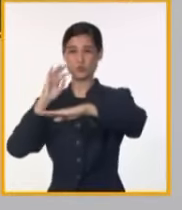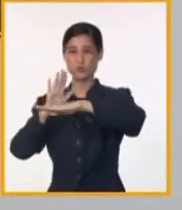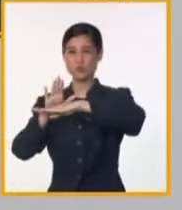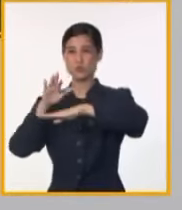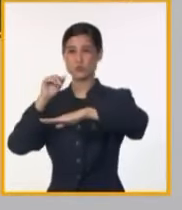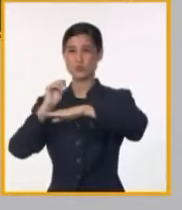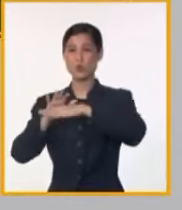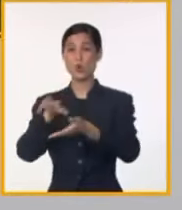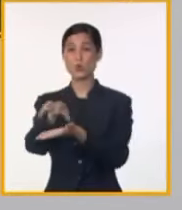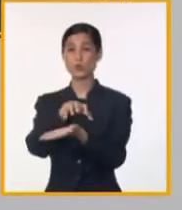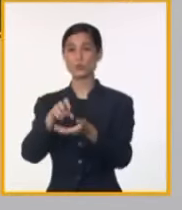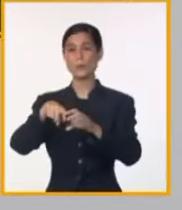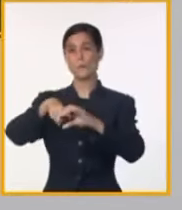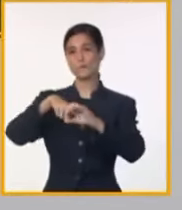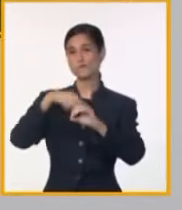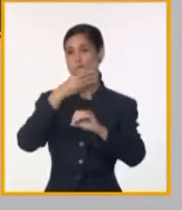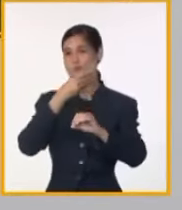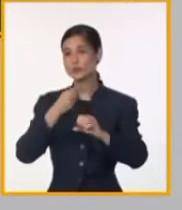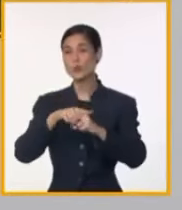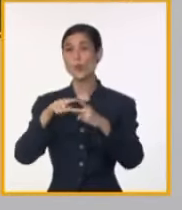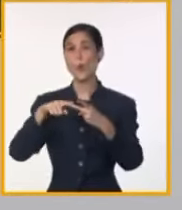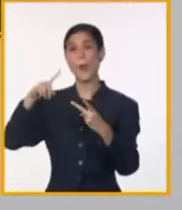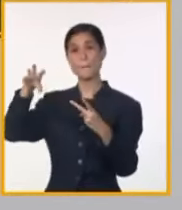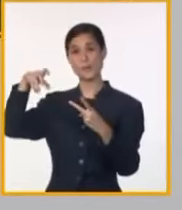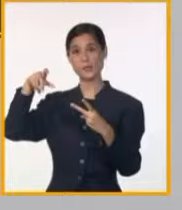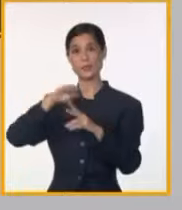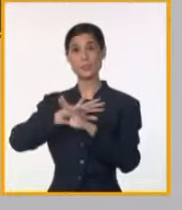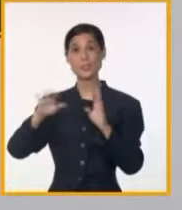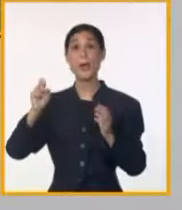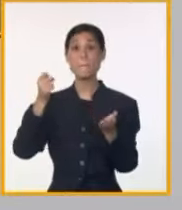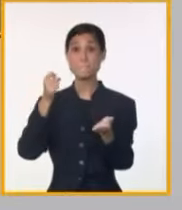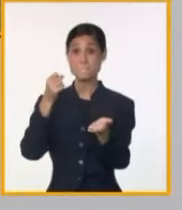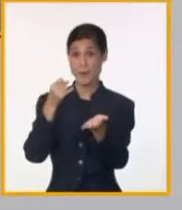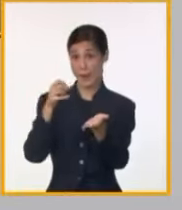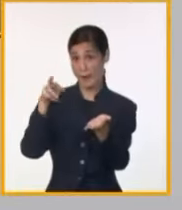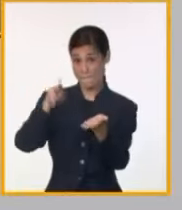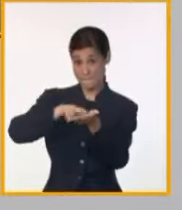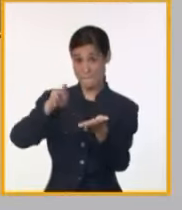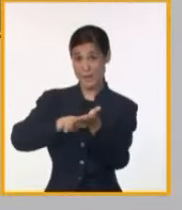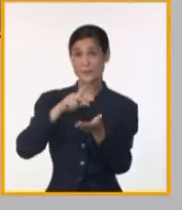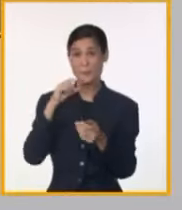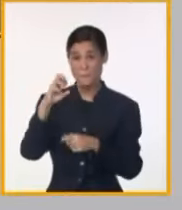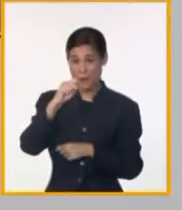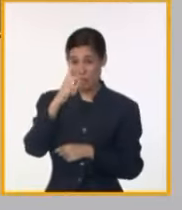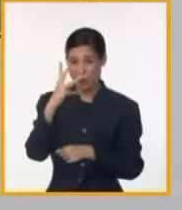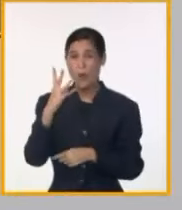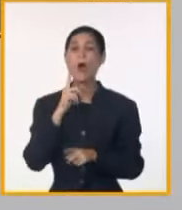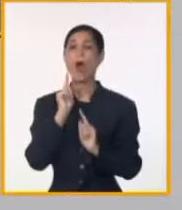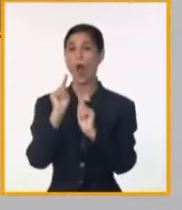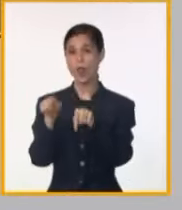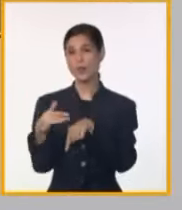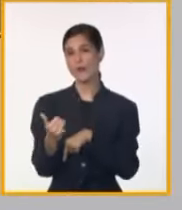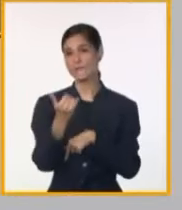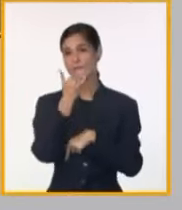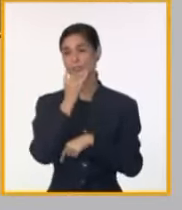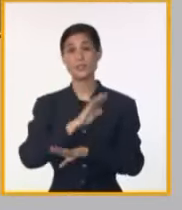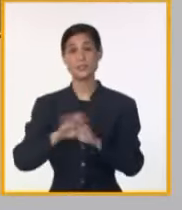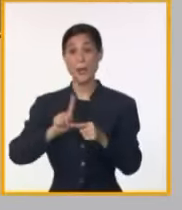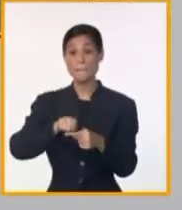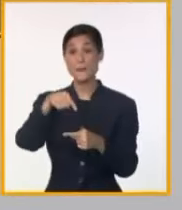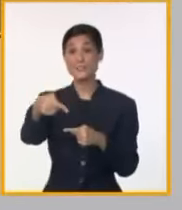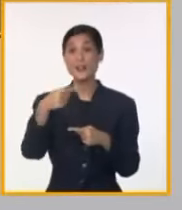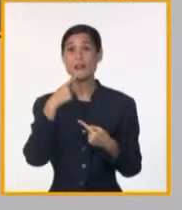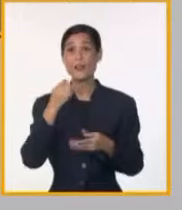juventud y Pinar del Río durante la madrugada del martes se iniciarán inundaciones costeras desde mañana en la Costa Sur